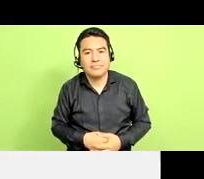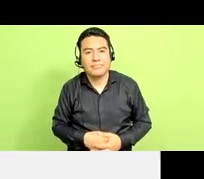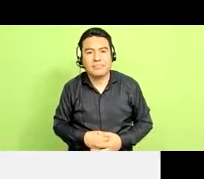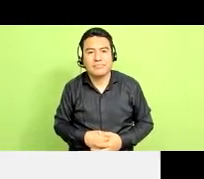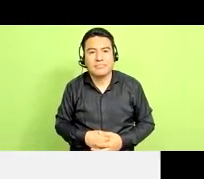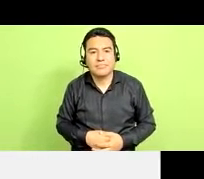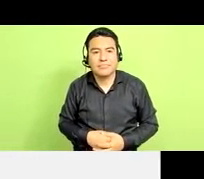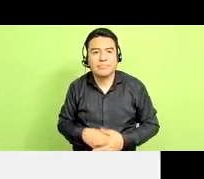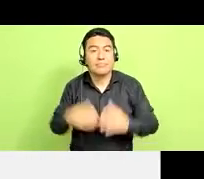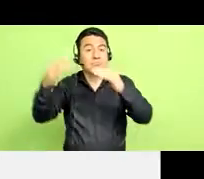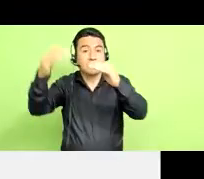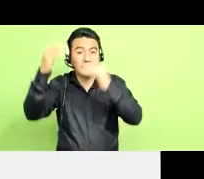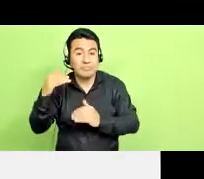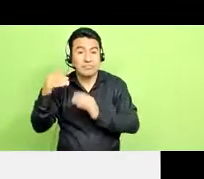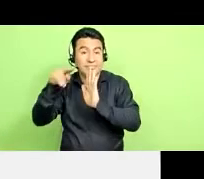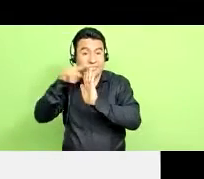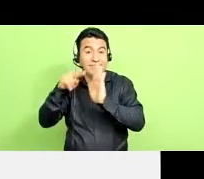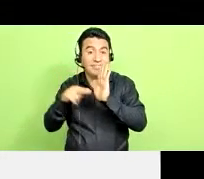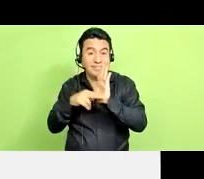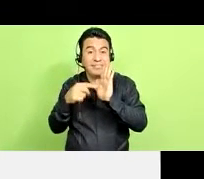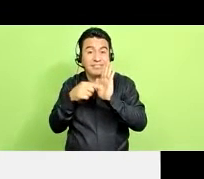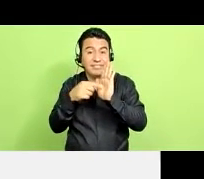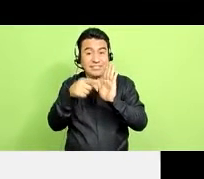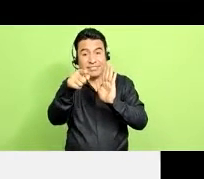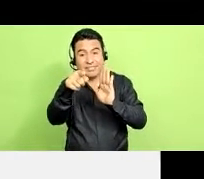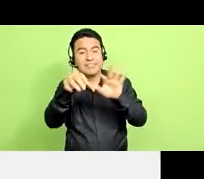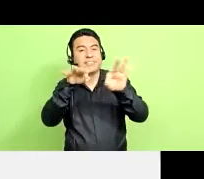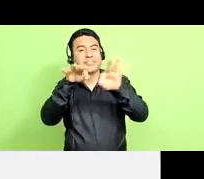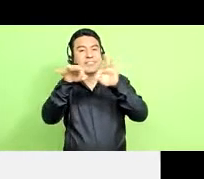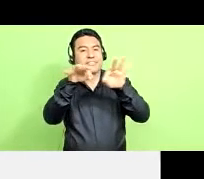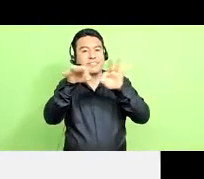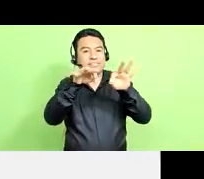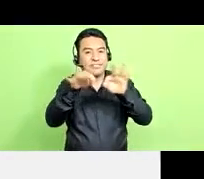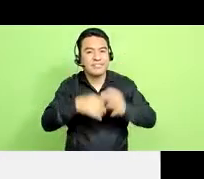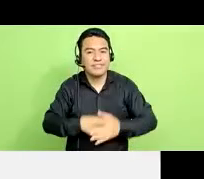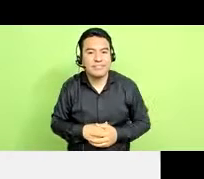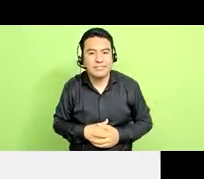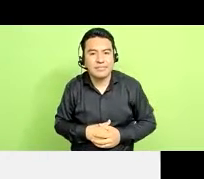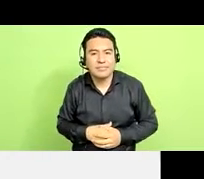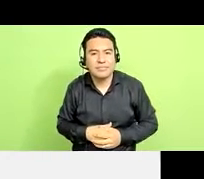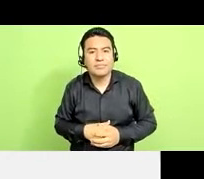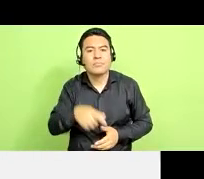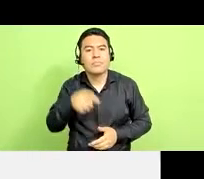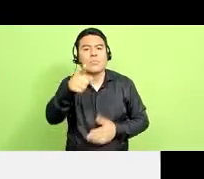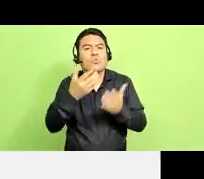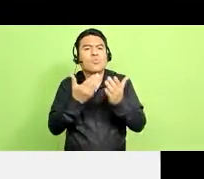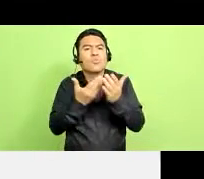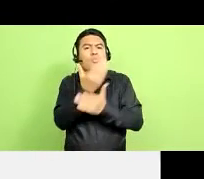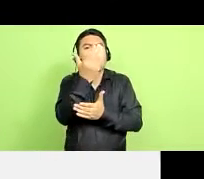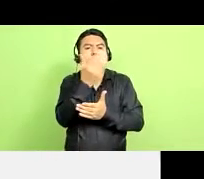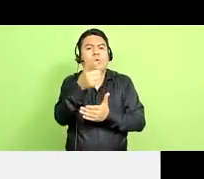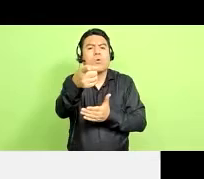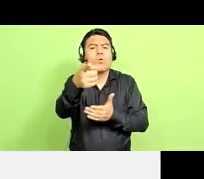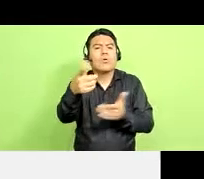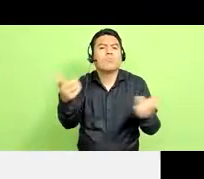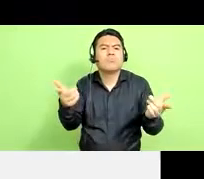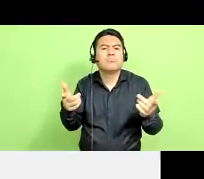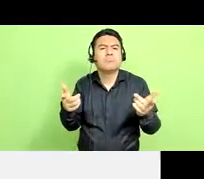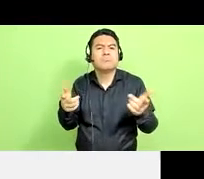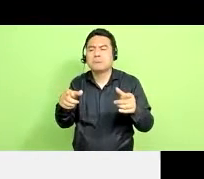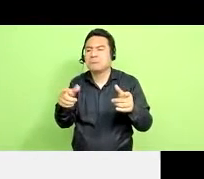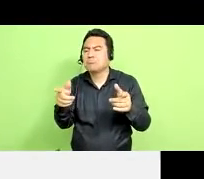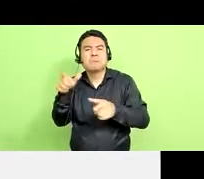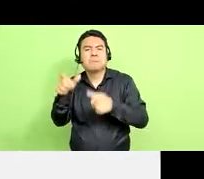finalmente se está incorporando un capítulo nuevo que se refiere a la seguridad y señalización para que se miraba universal